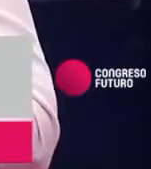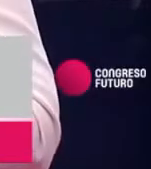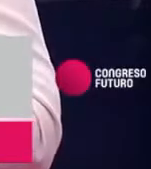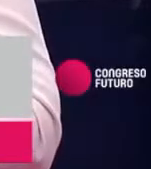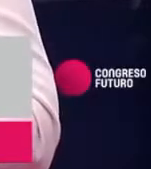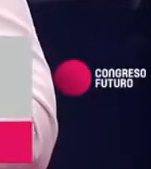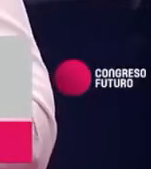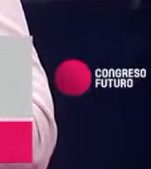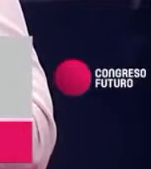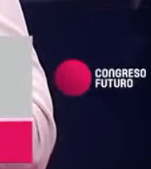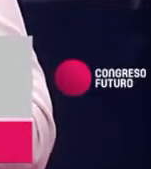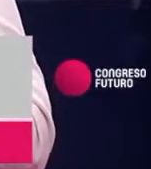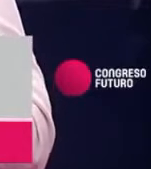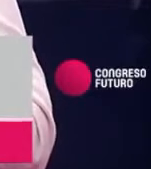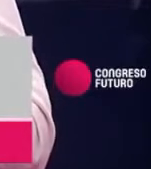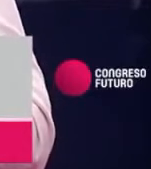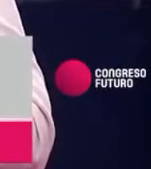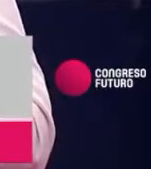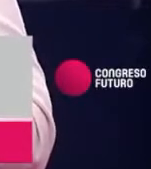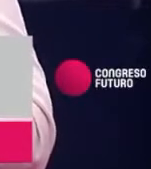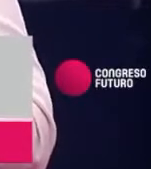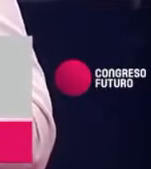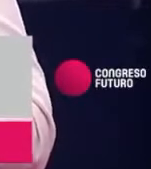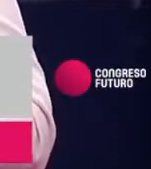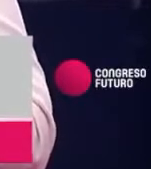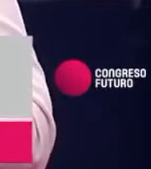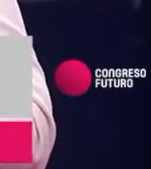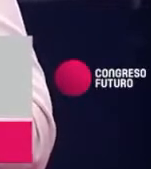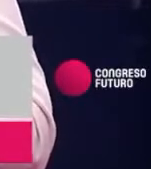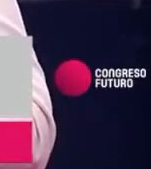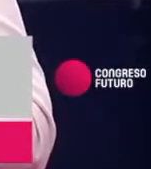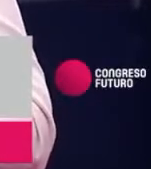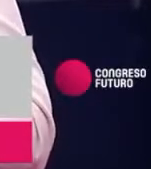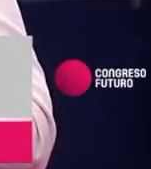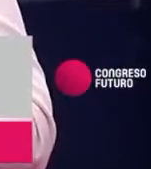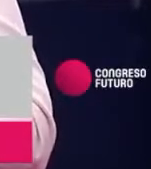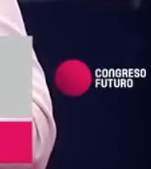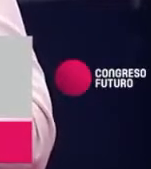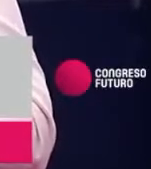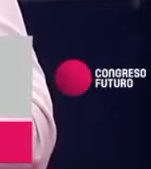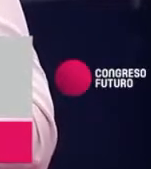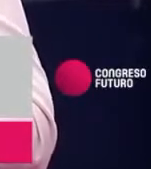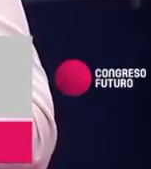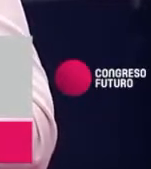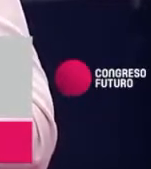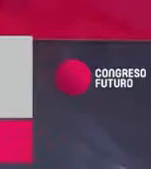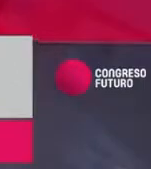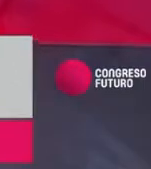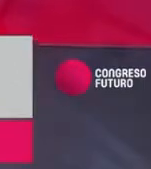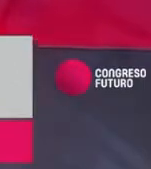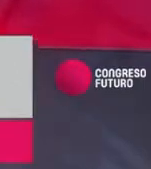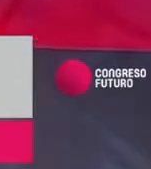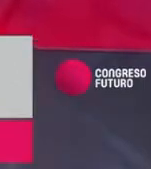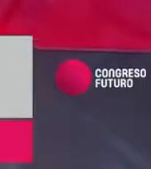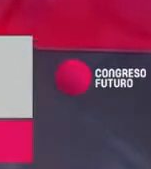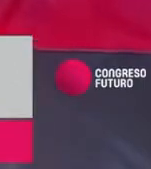porque como tú dices, son periodos cortos, pero intensivos, donde se enseñan, digamos, habilidades